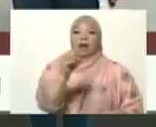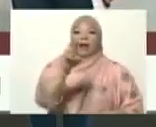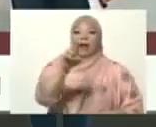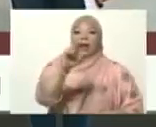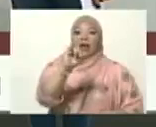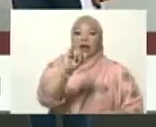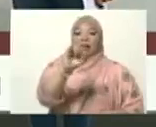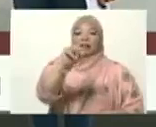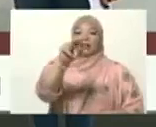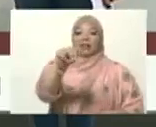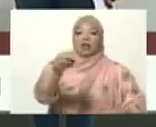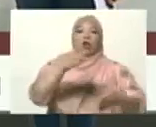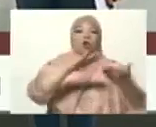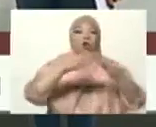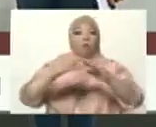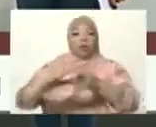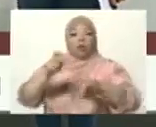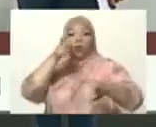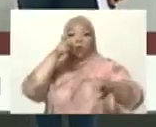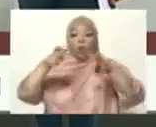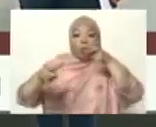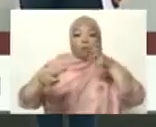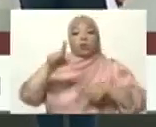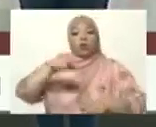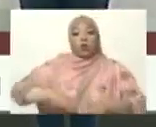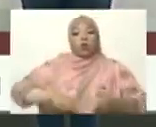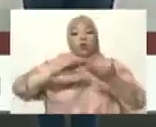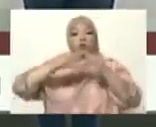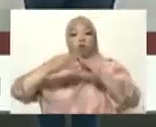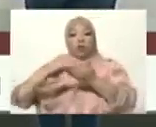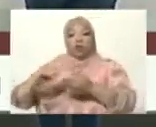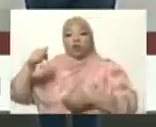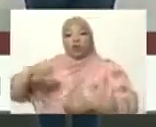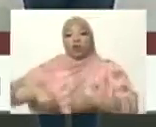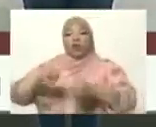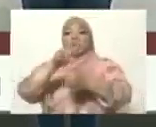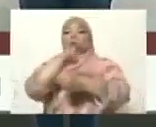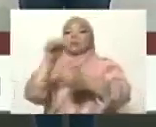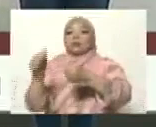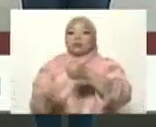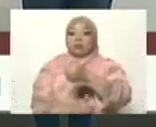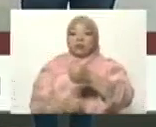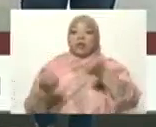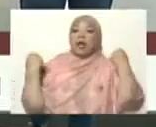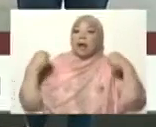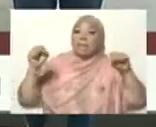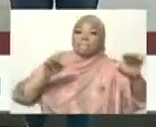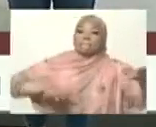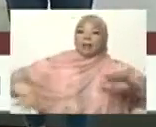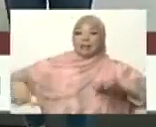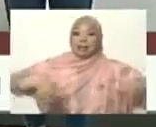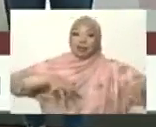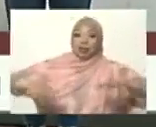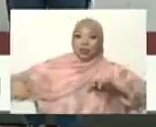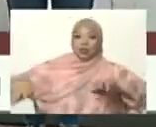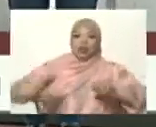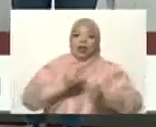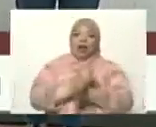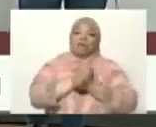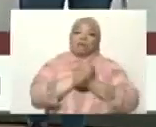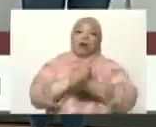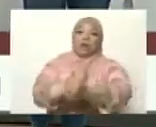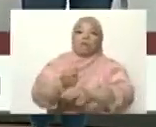despliegue en la comunidad que le ha correspondido, todos los vicepresidentes sectoriales en acción mayor por amor a